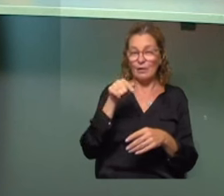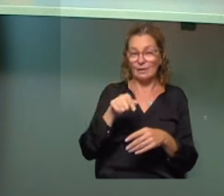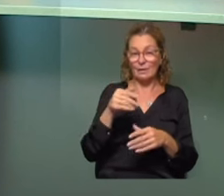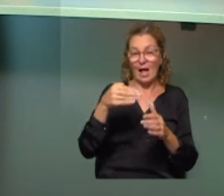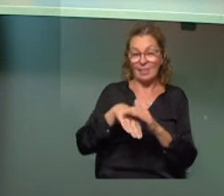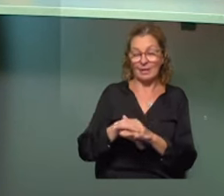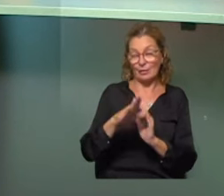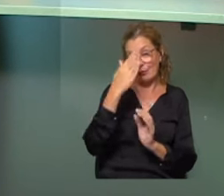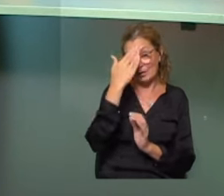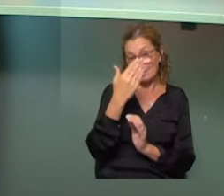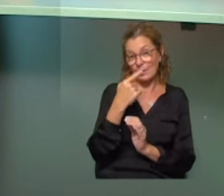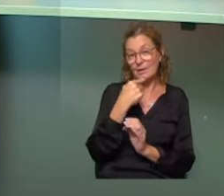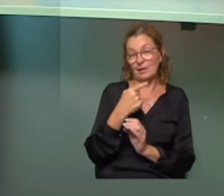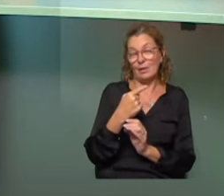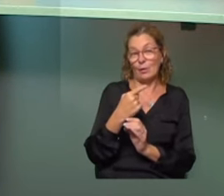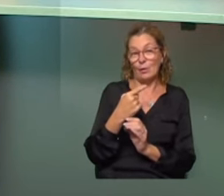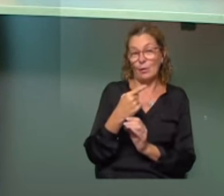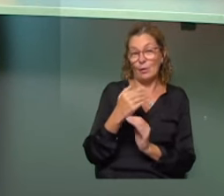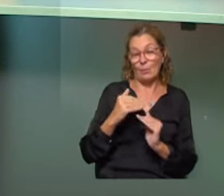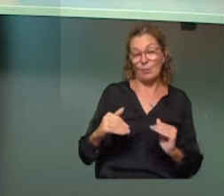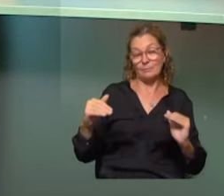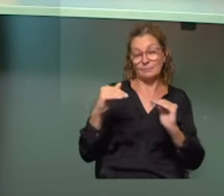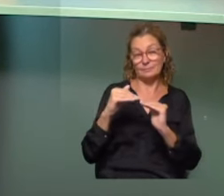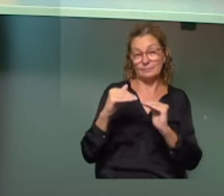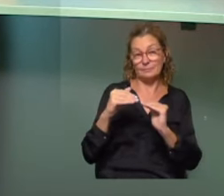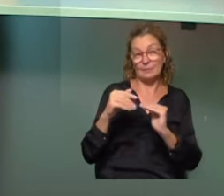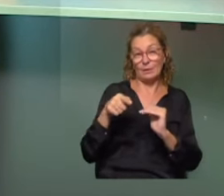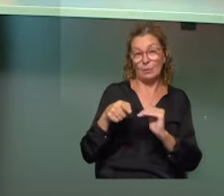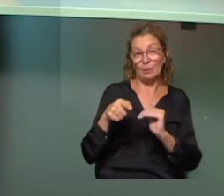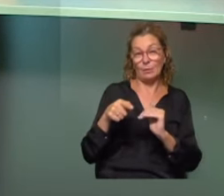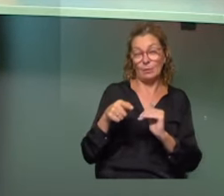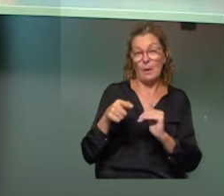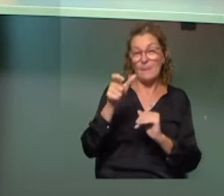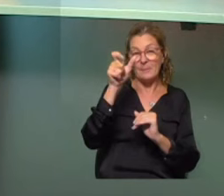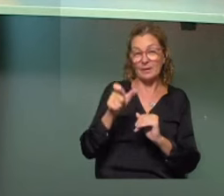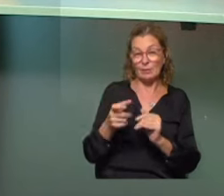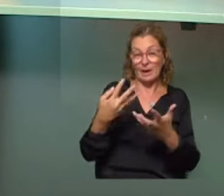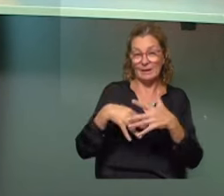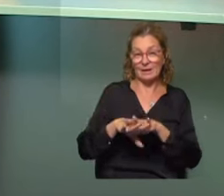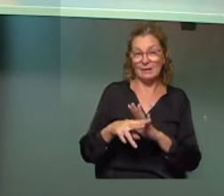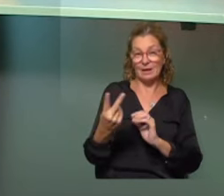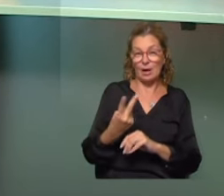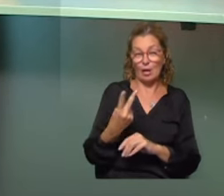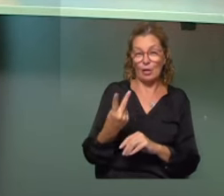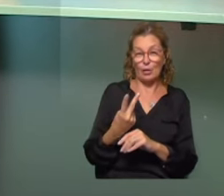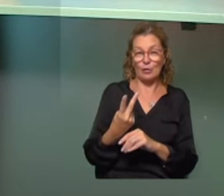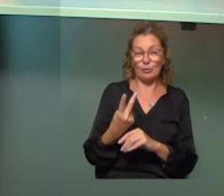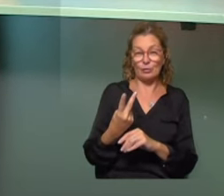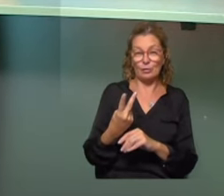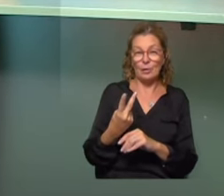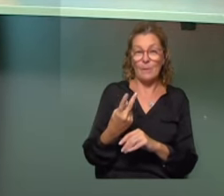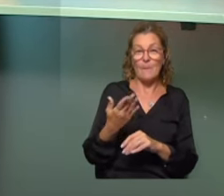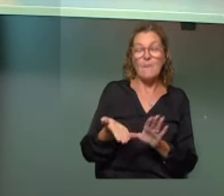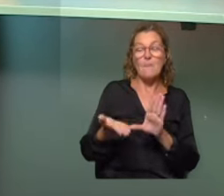interna del Frente Amplio, aseguró que la fórmula deberá ser conformada por las personas integrantes de las dos precandidaturas que resulten